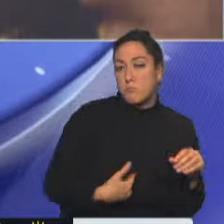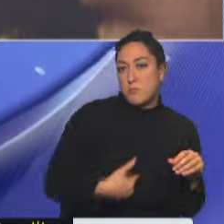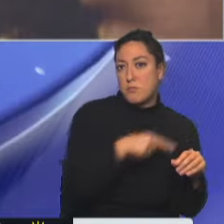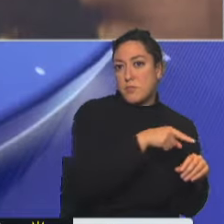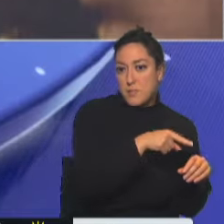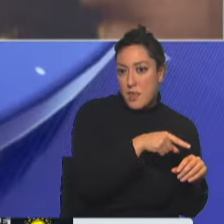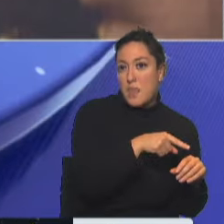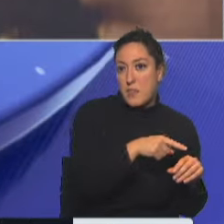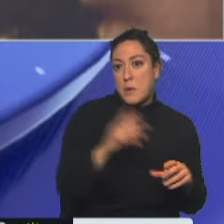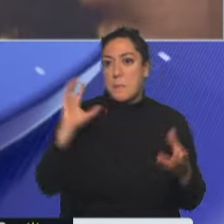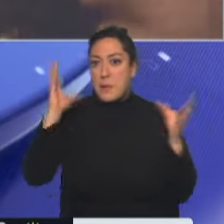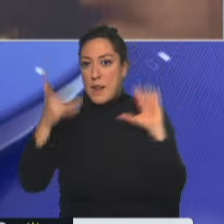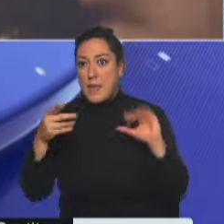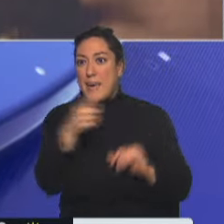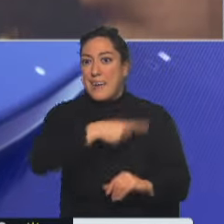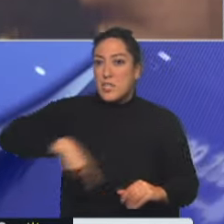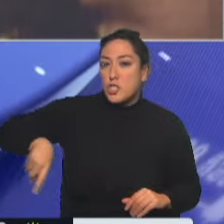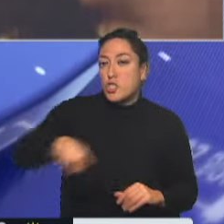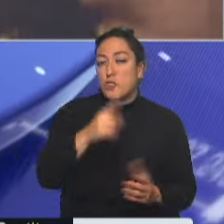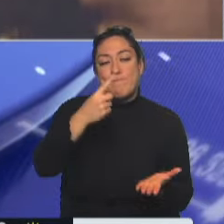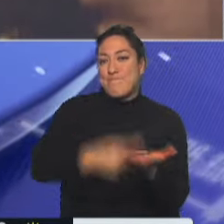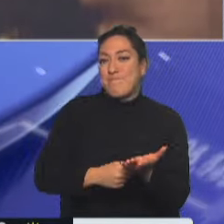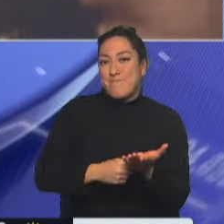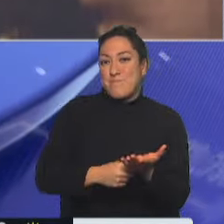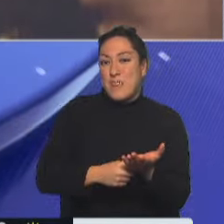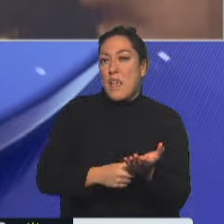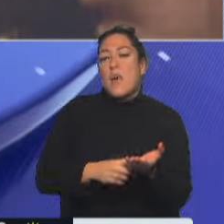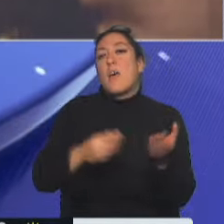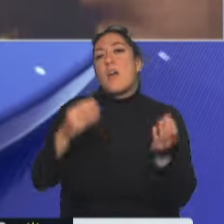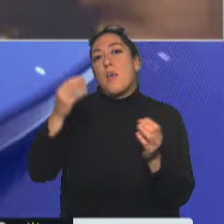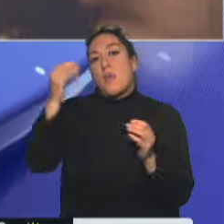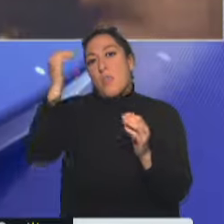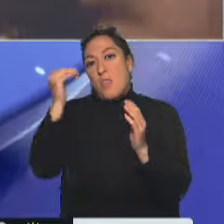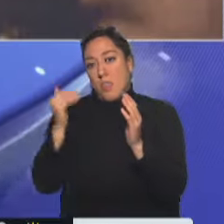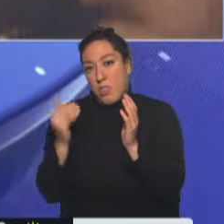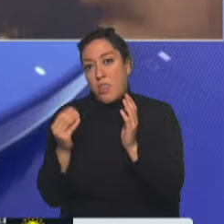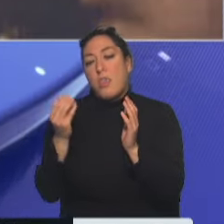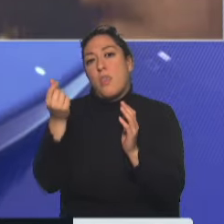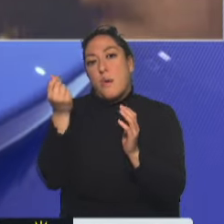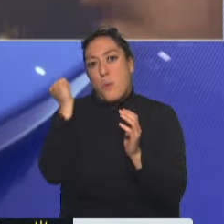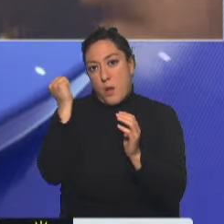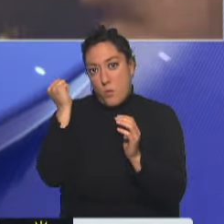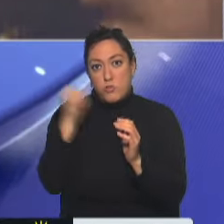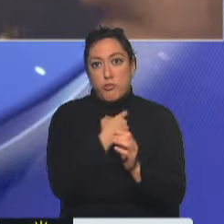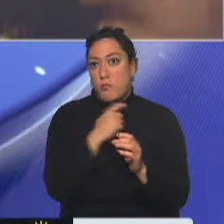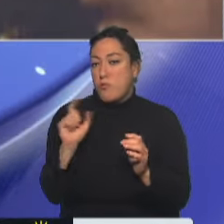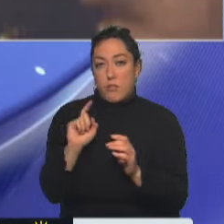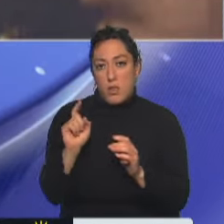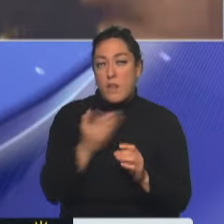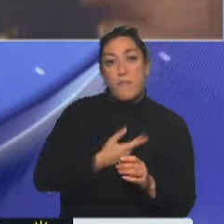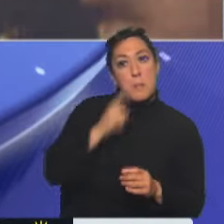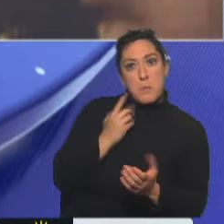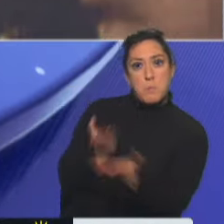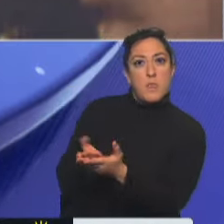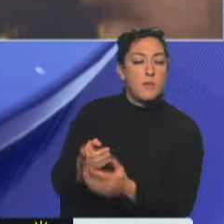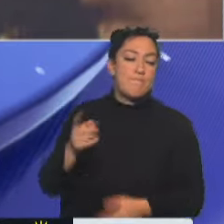Milei de aumentar la tasa de devaluación, una exigencia que le exige también el Fondo Monetario Internacional, una política